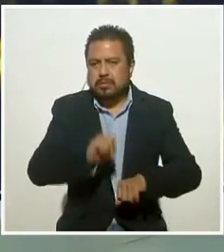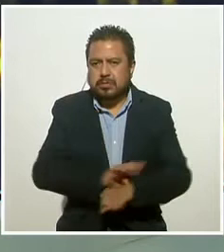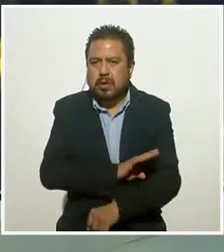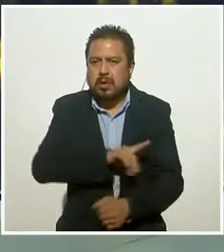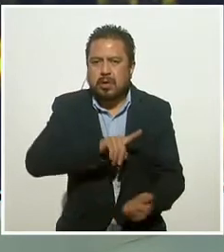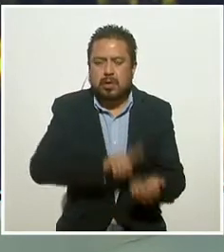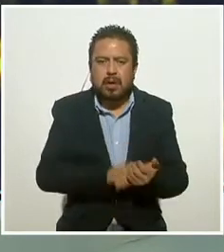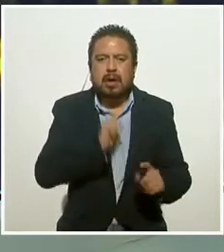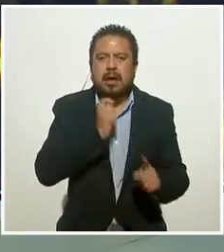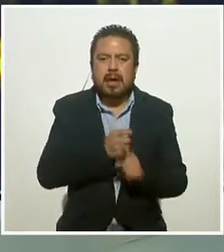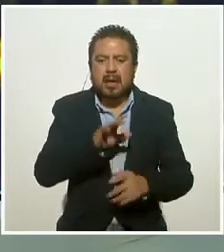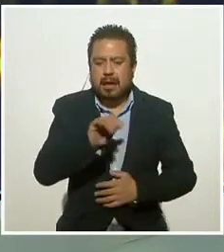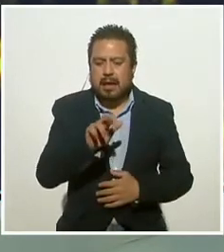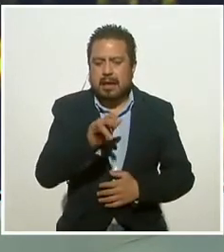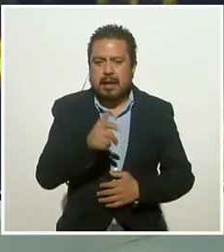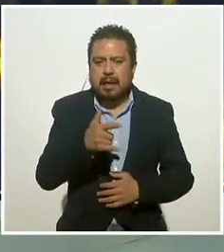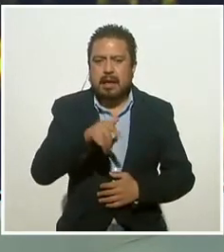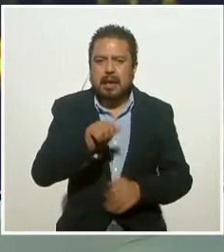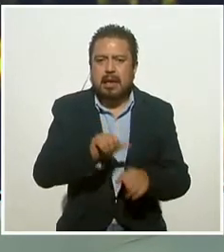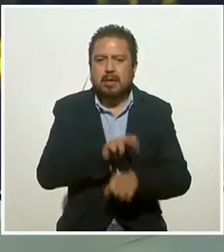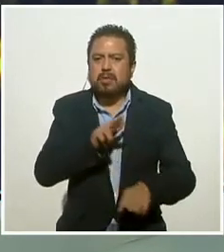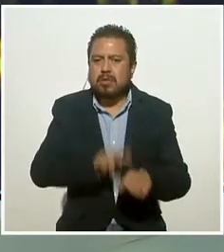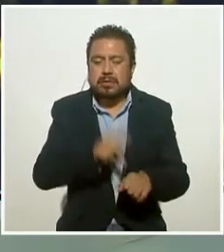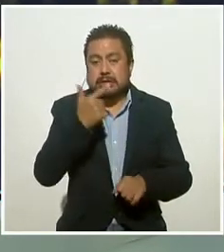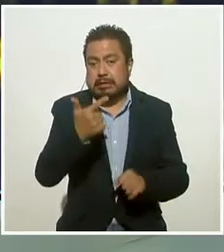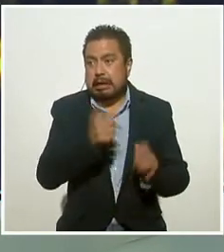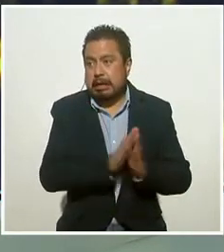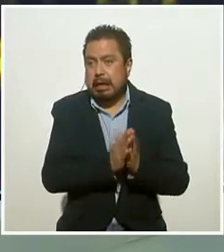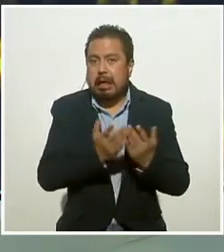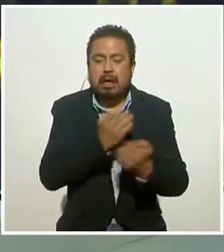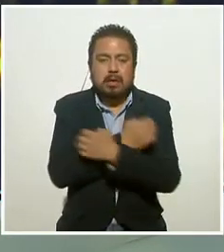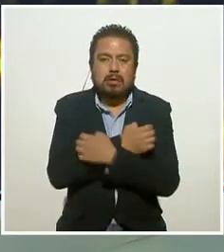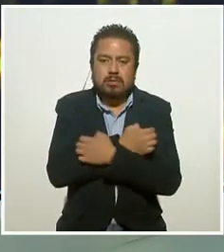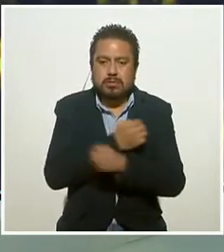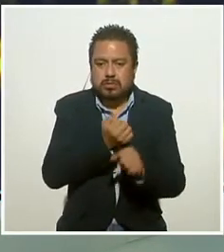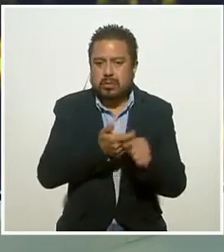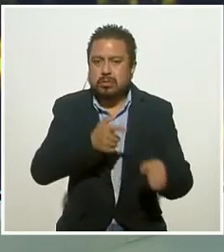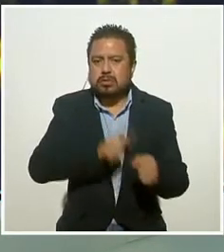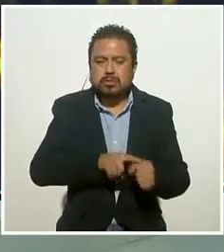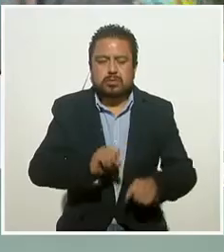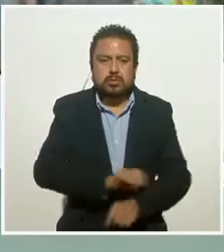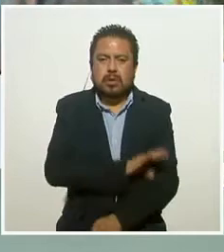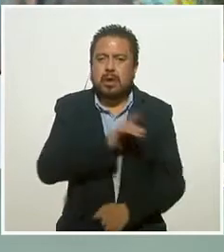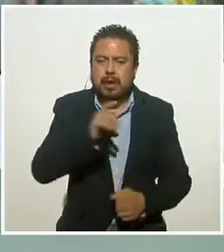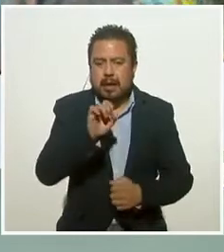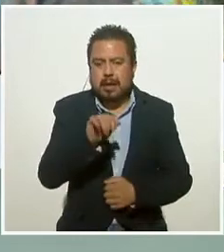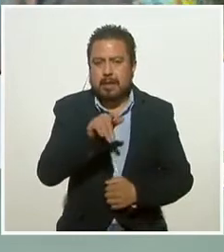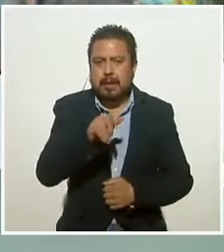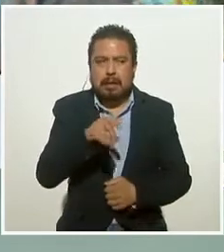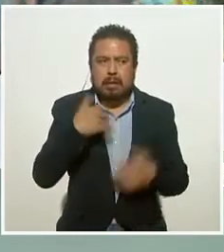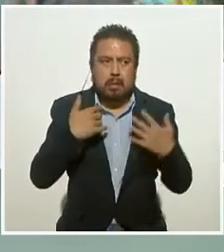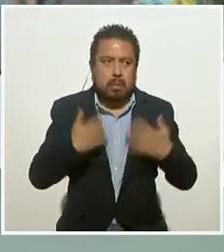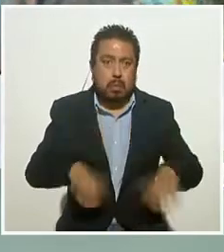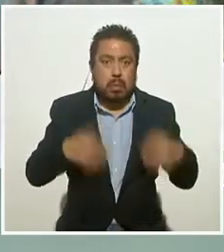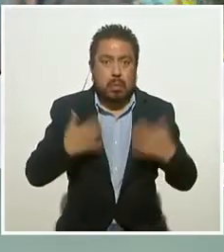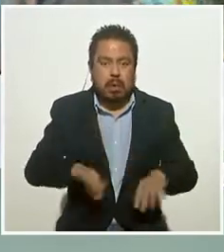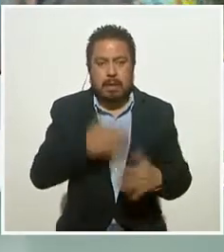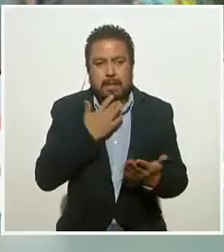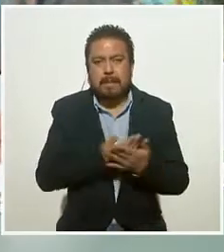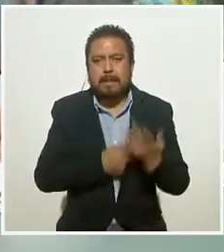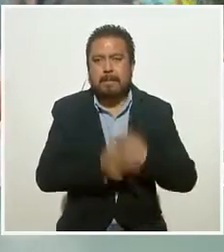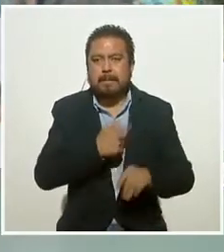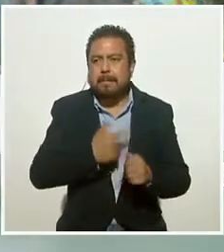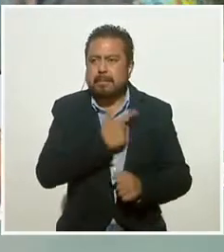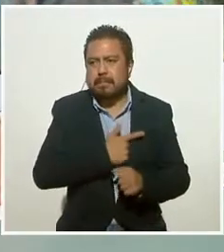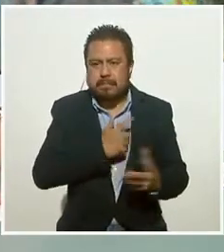Socioemocional, Caranga, y es autora de 7 libros de educación socioemocional. Emiliana, wow, bienvenida, qué gusto